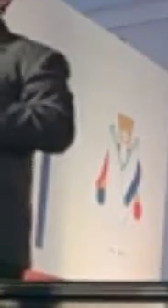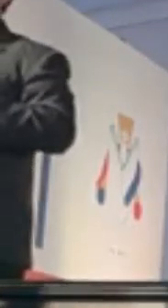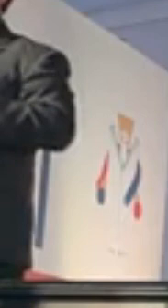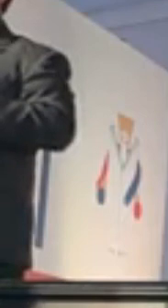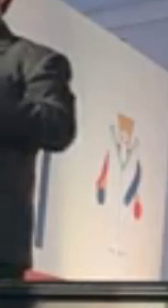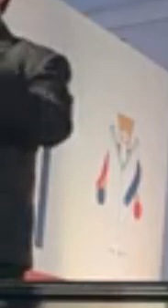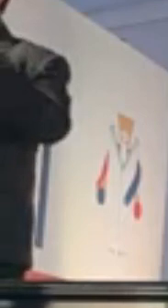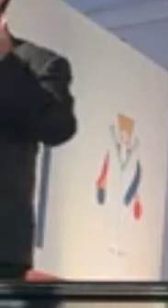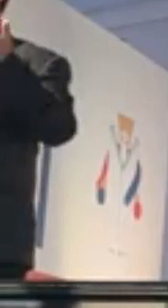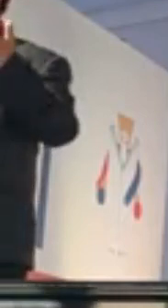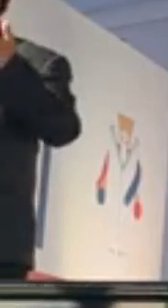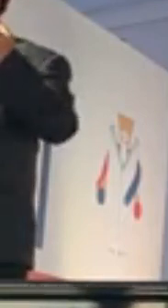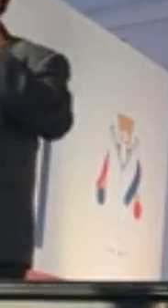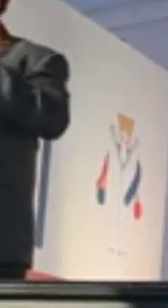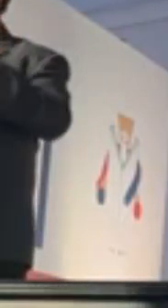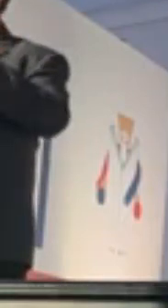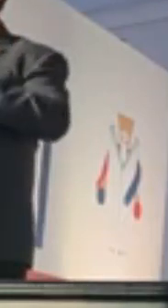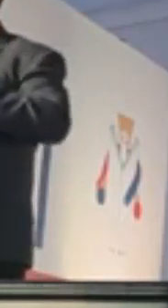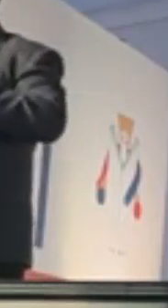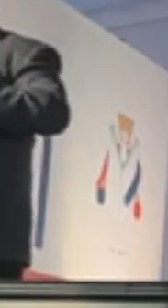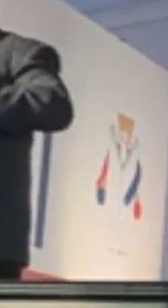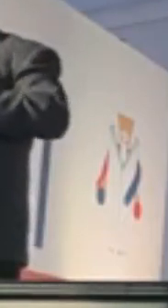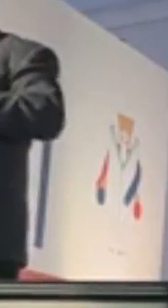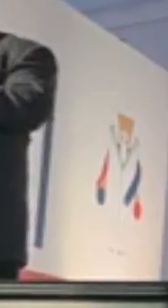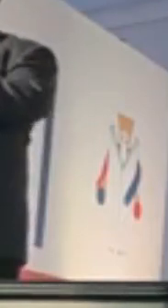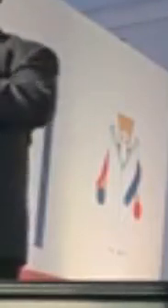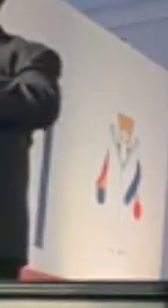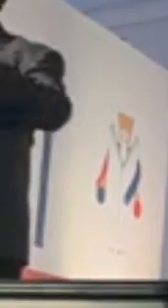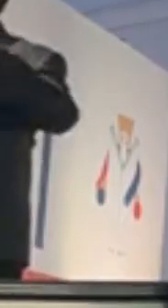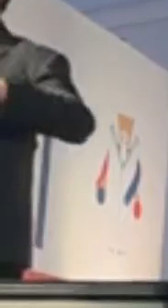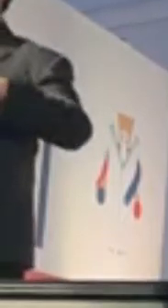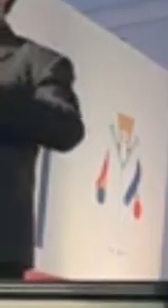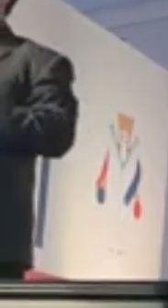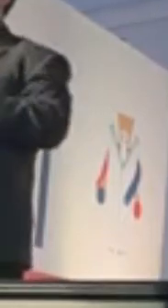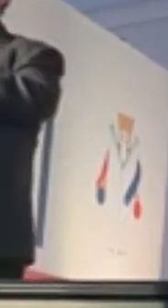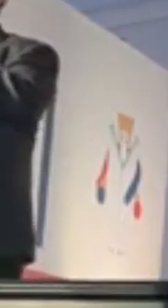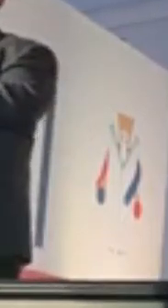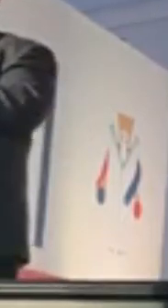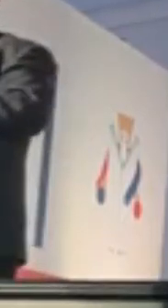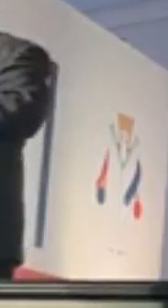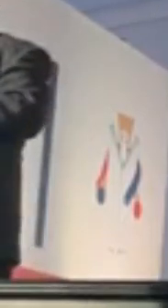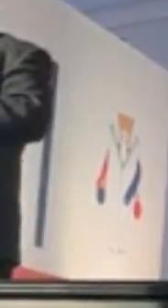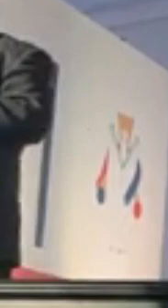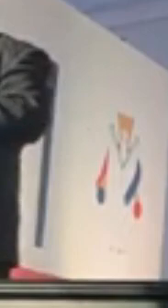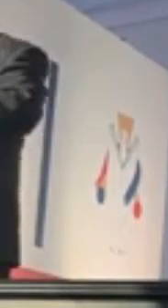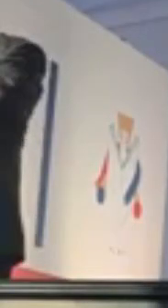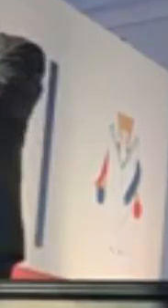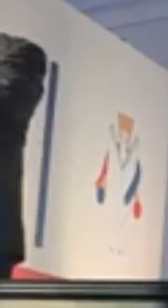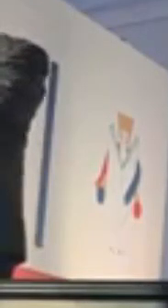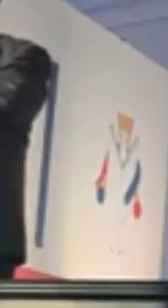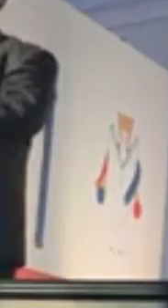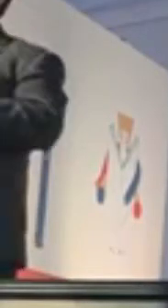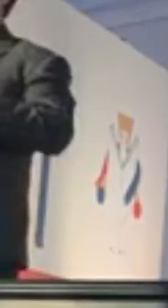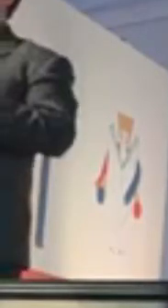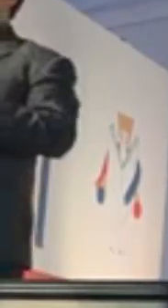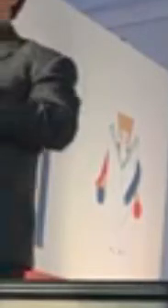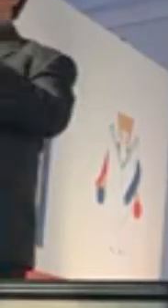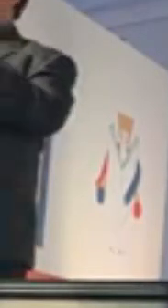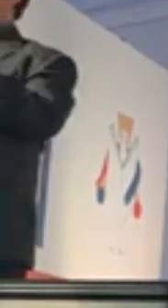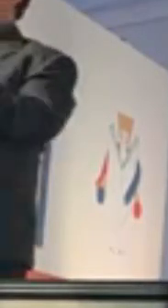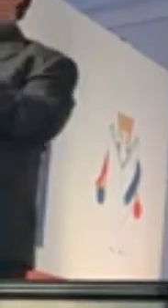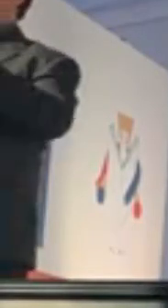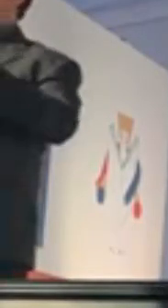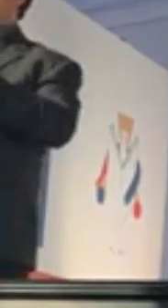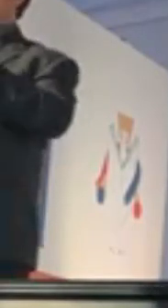Porque después que caiga Estados Unidos, viene China, Rusia, aliados. Y el ser humano lo que pretende todo el tiempo